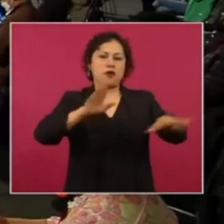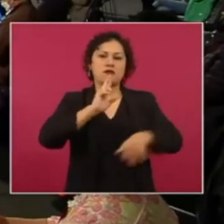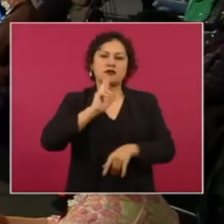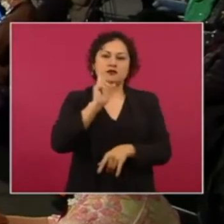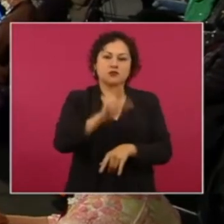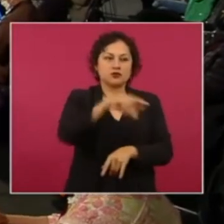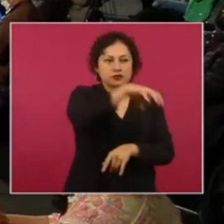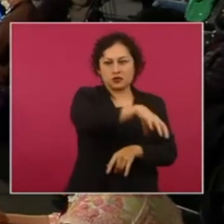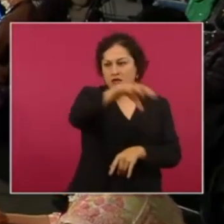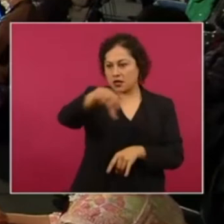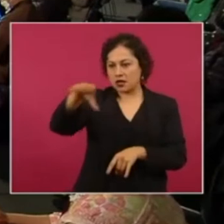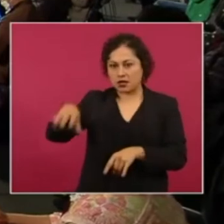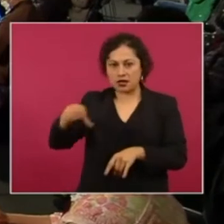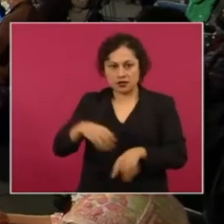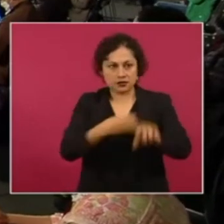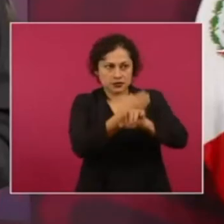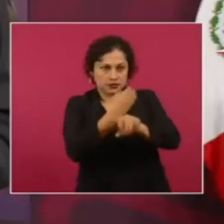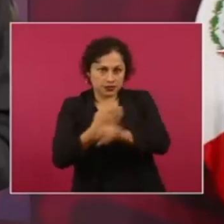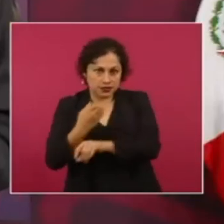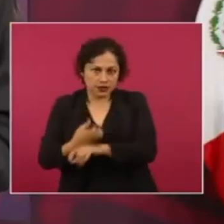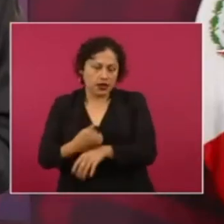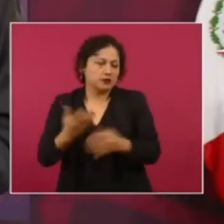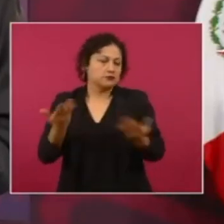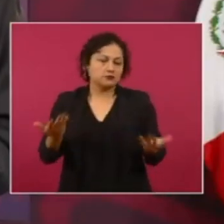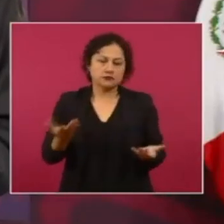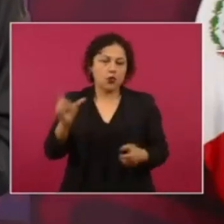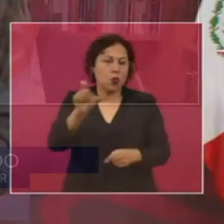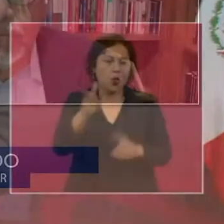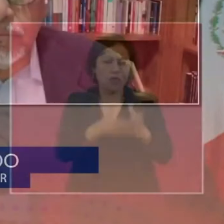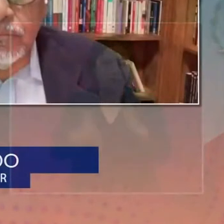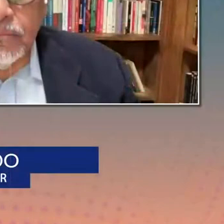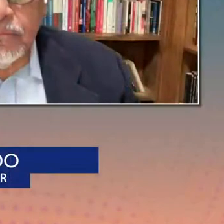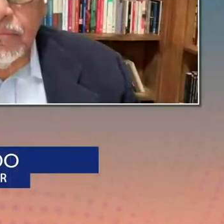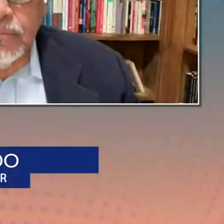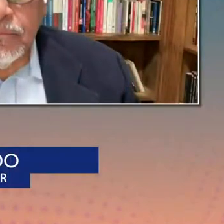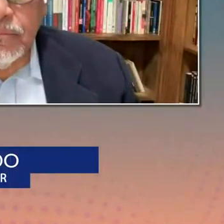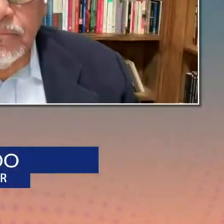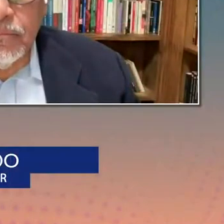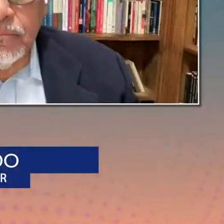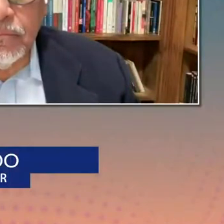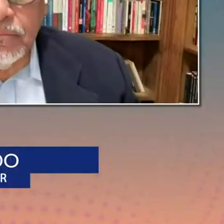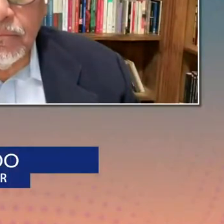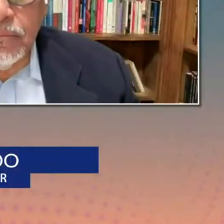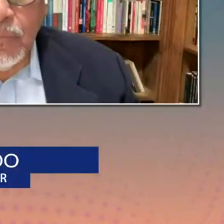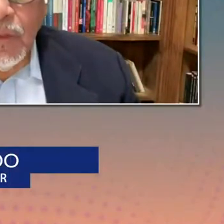resultados distritales oficiales de cualquier elección.